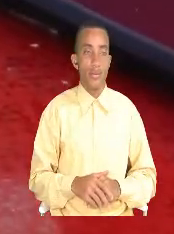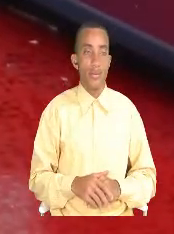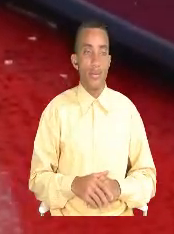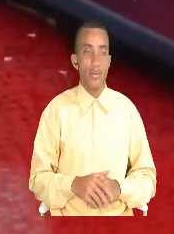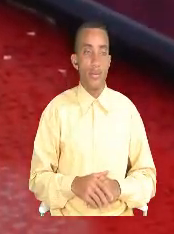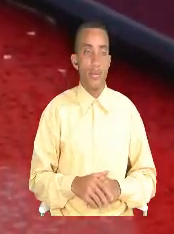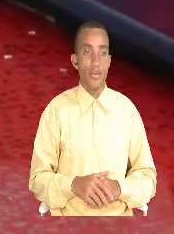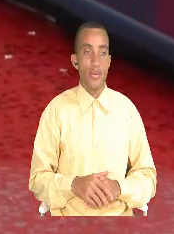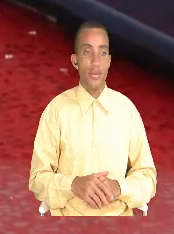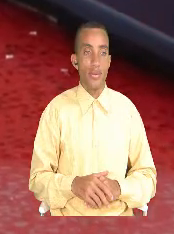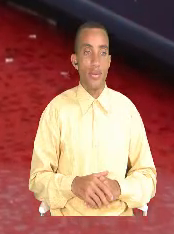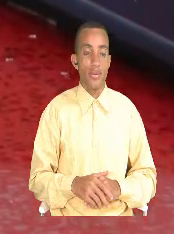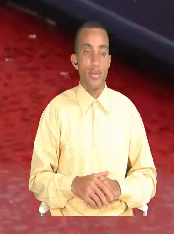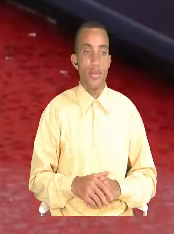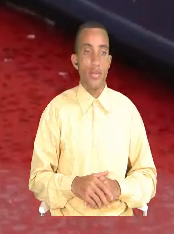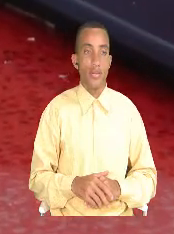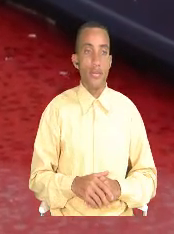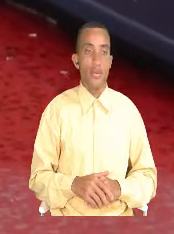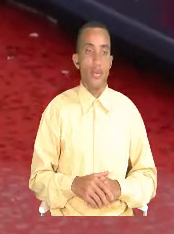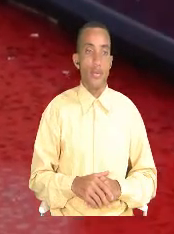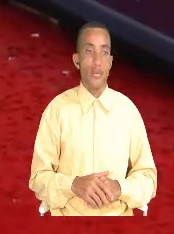ahorita corro esto por acá.